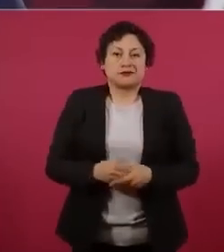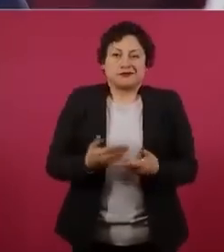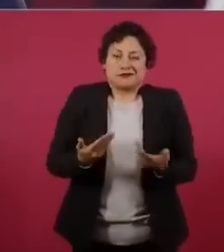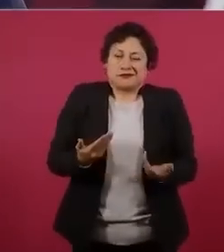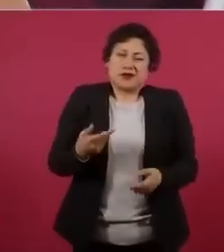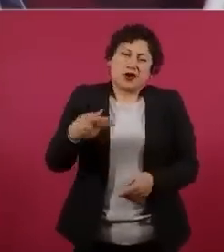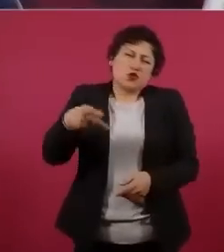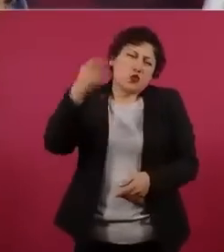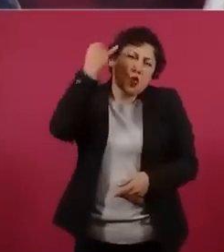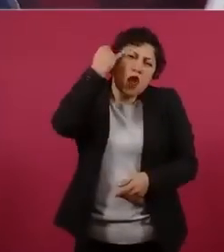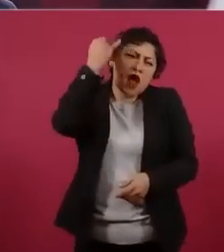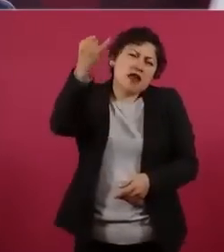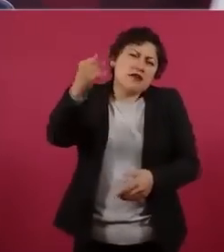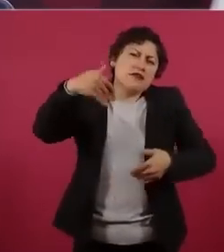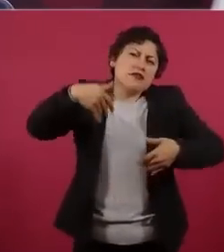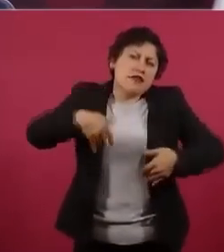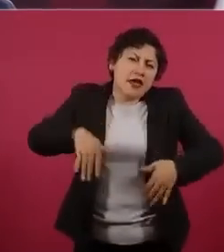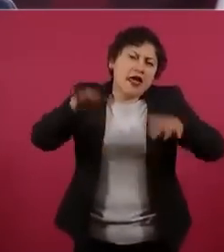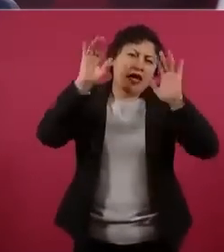Fundamental, ¿no?